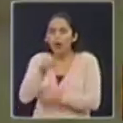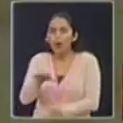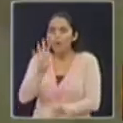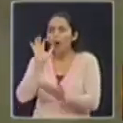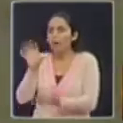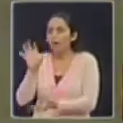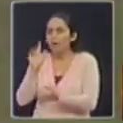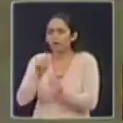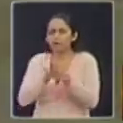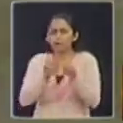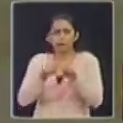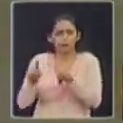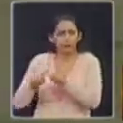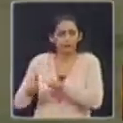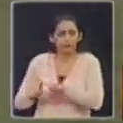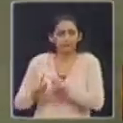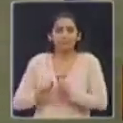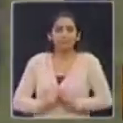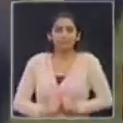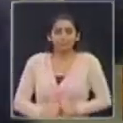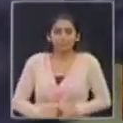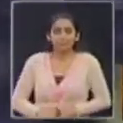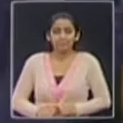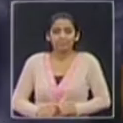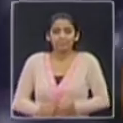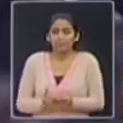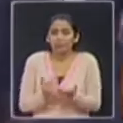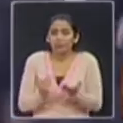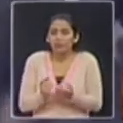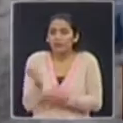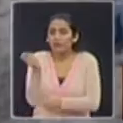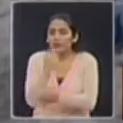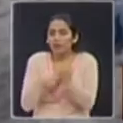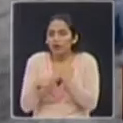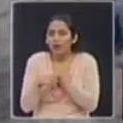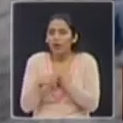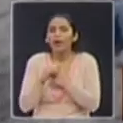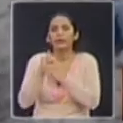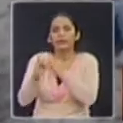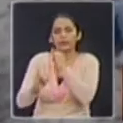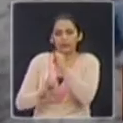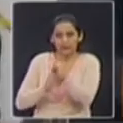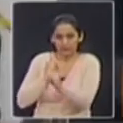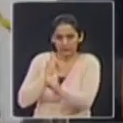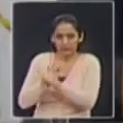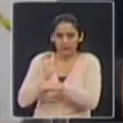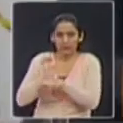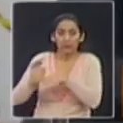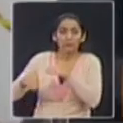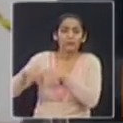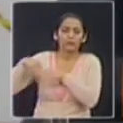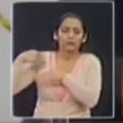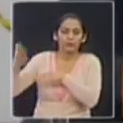del país. De ese número, la gran mayoría tenía destino internacional.